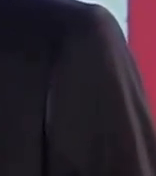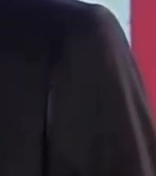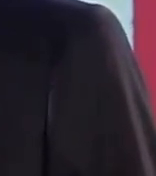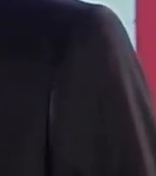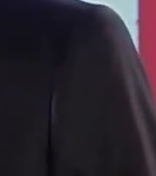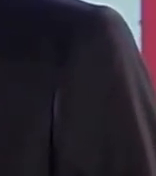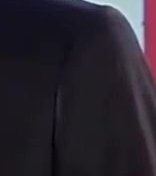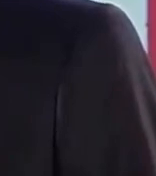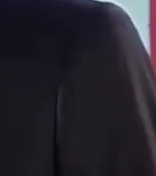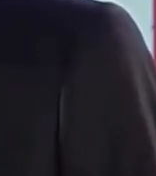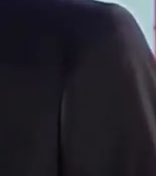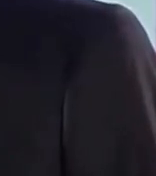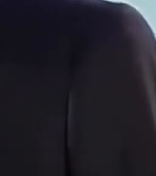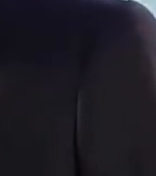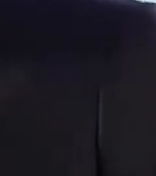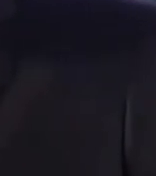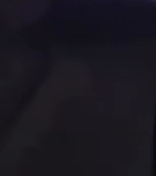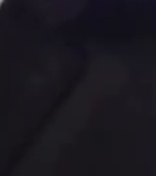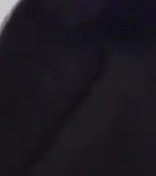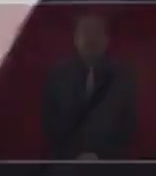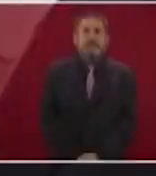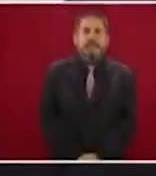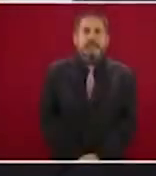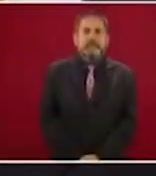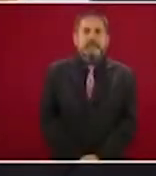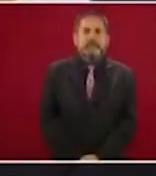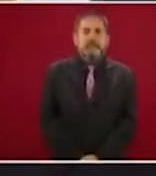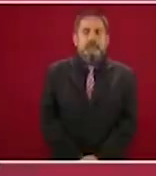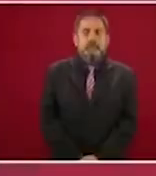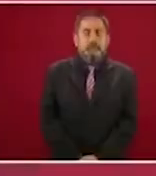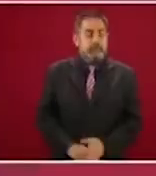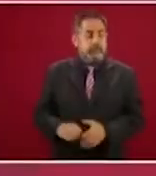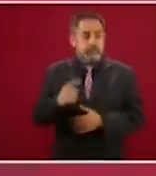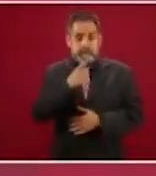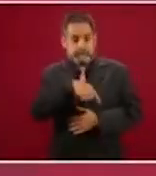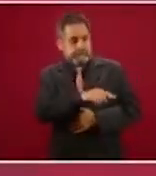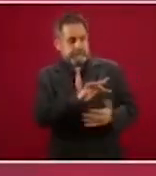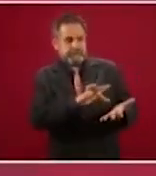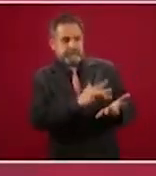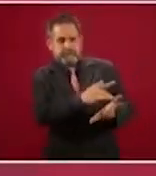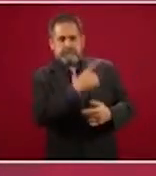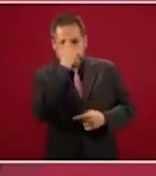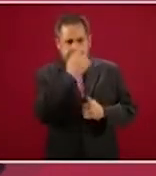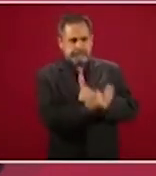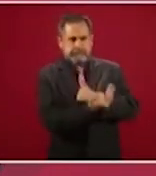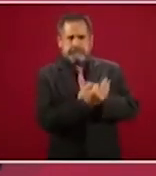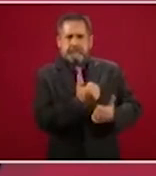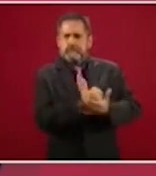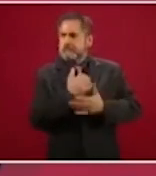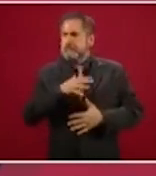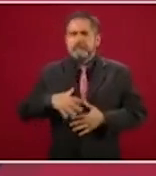convertir en realidad este propósito de que haya salud